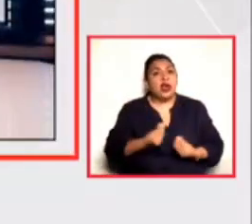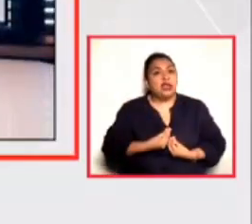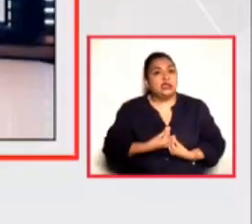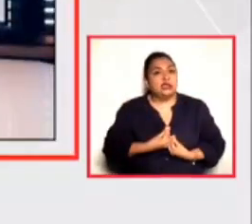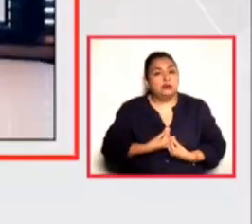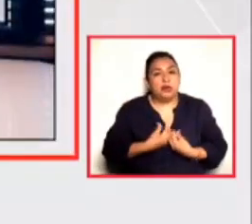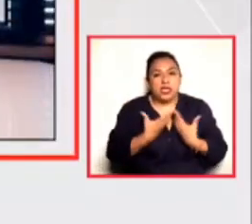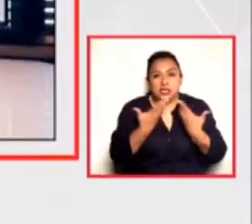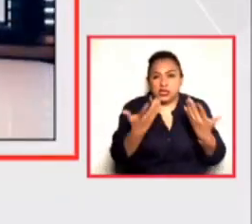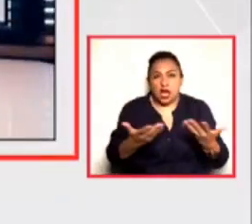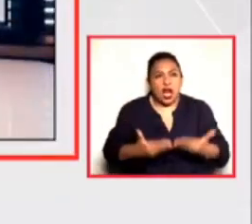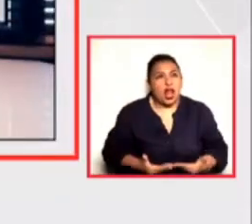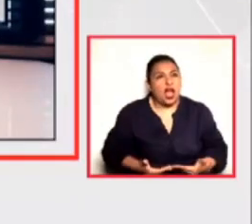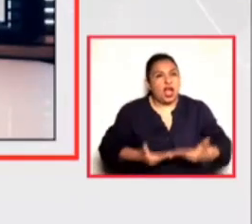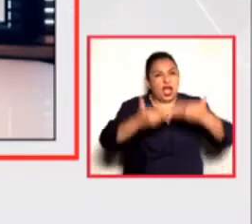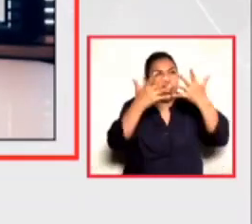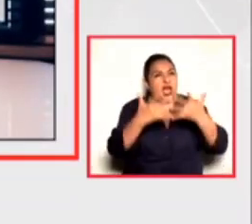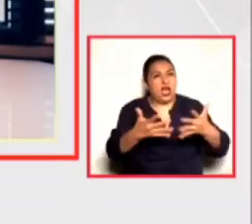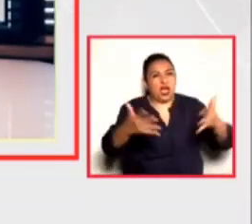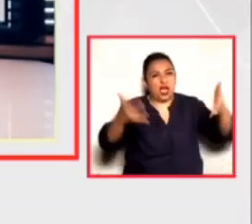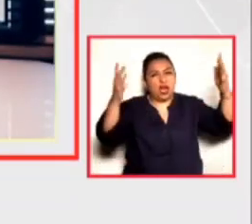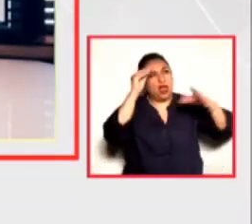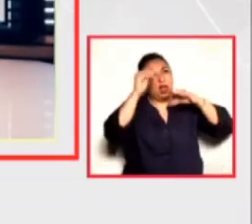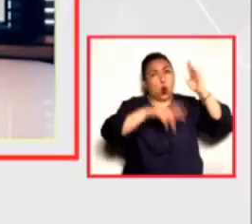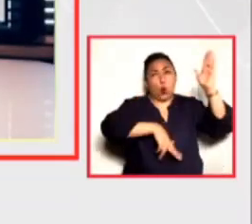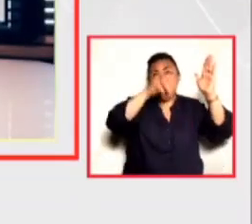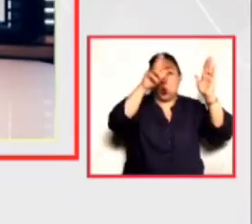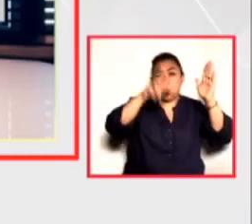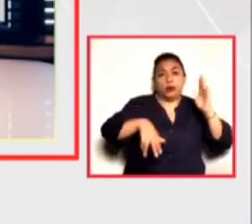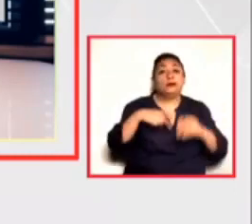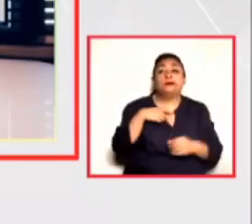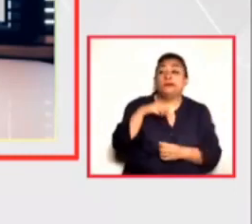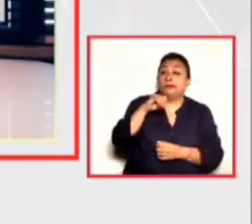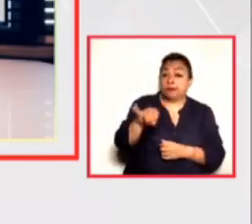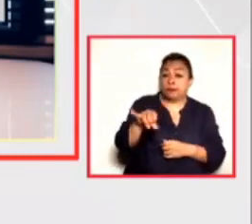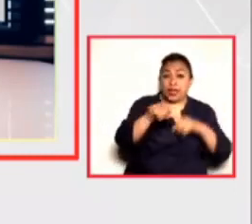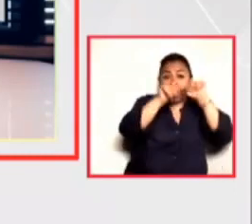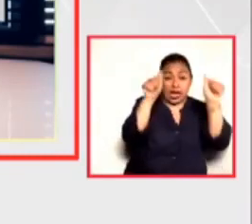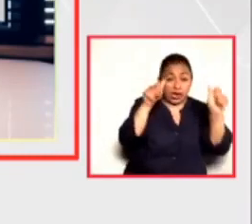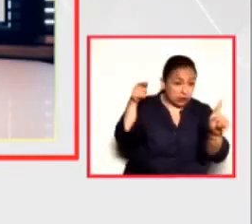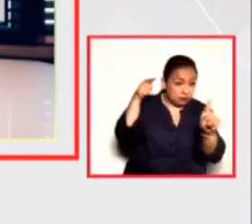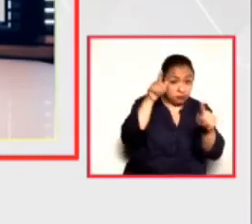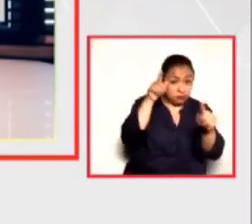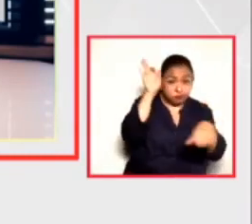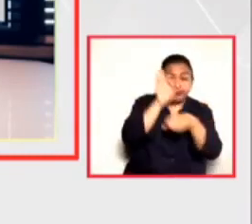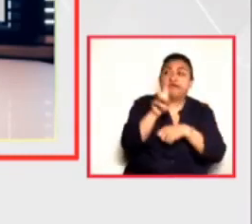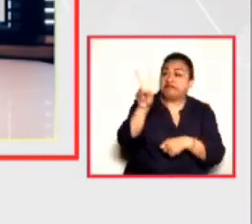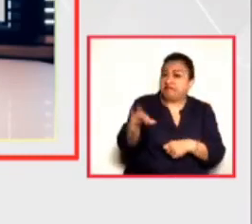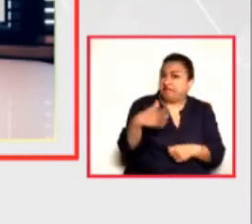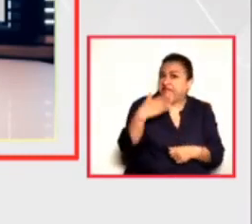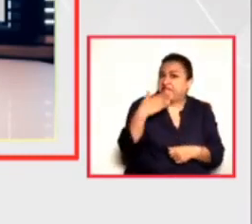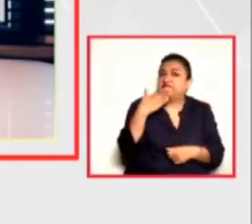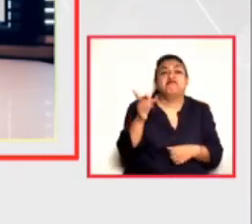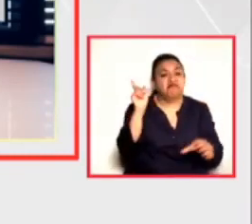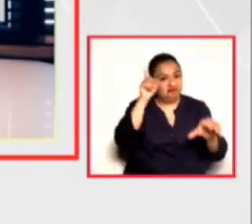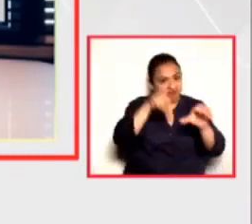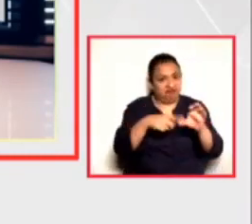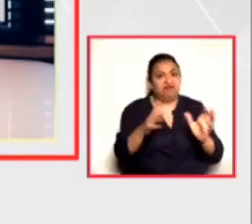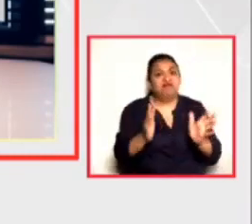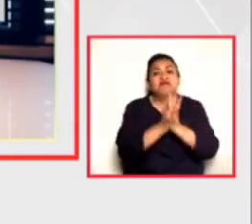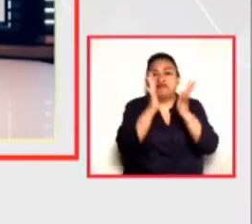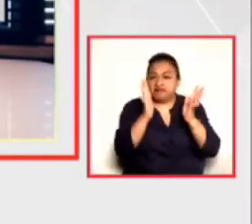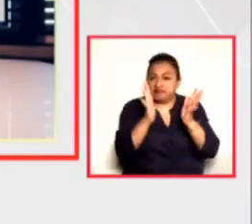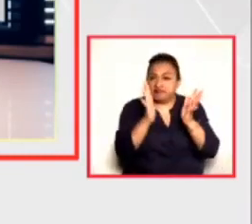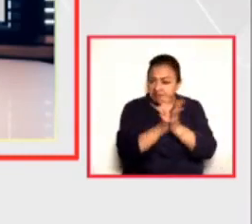grandes espacios, en grandes superficies. Así es, Laura, arte con causa, vale la pena inscribirse y participar y